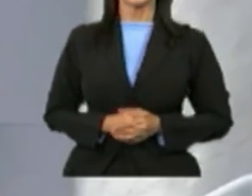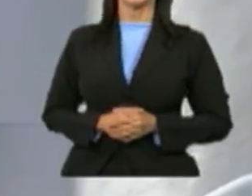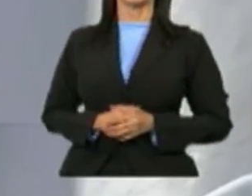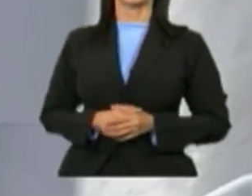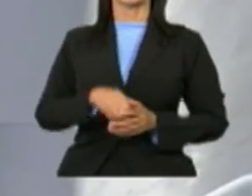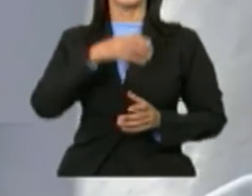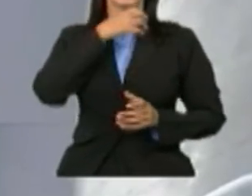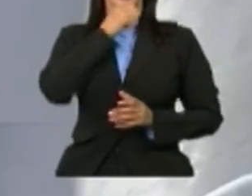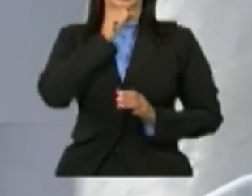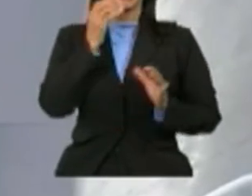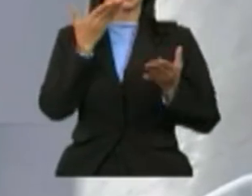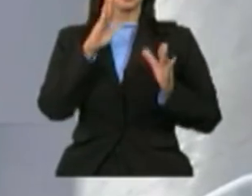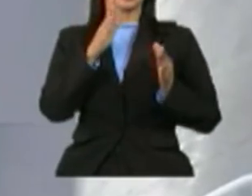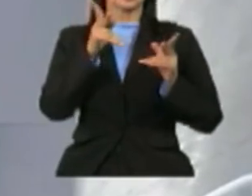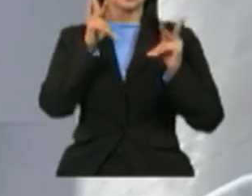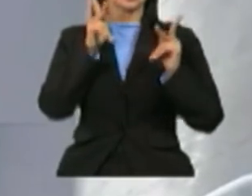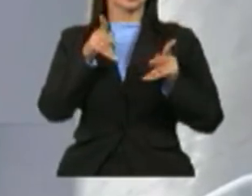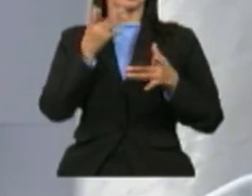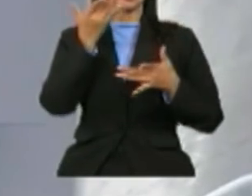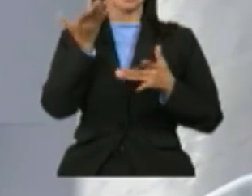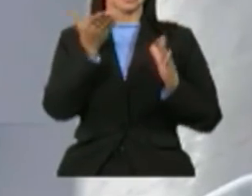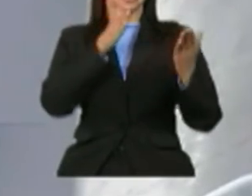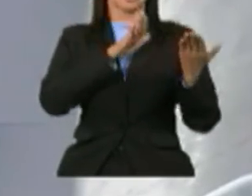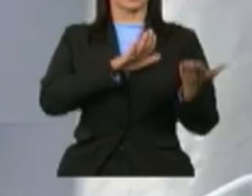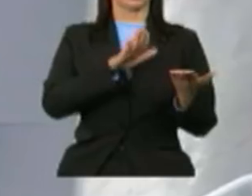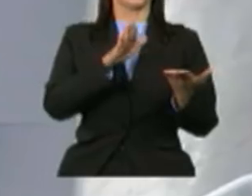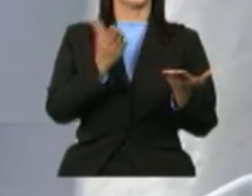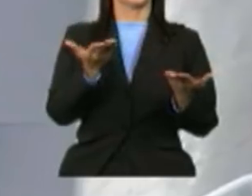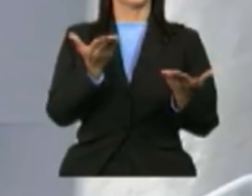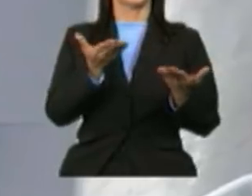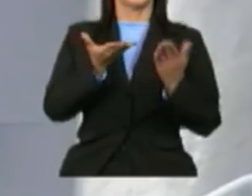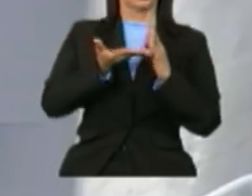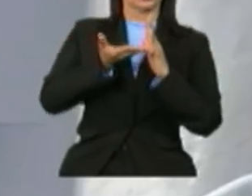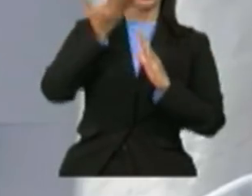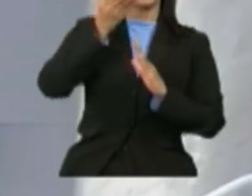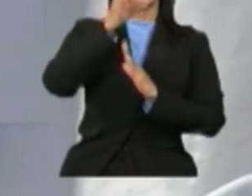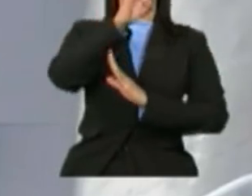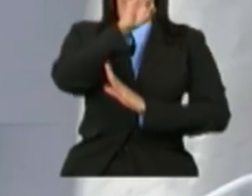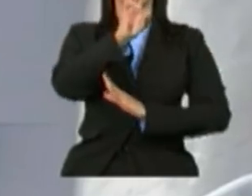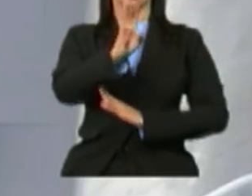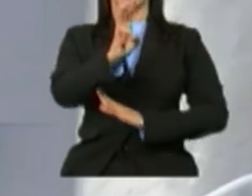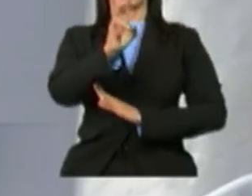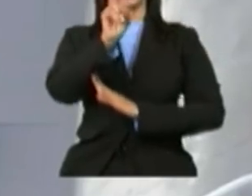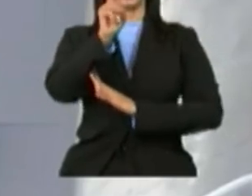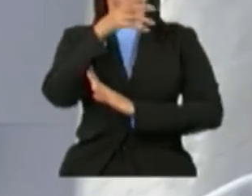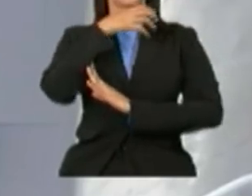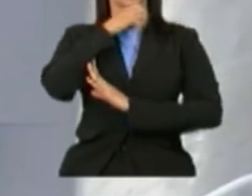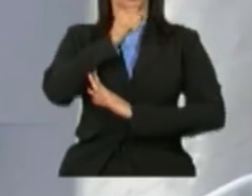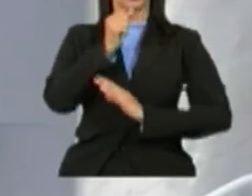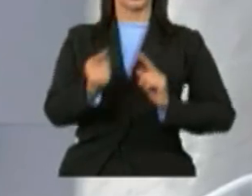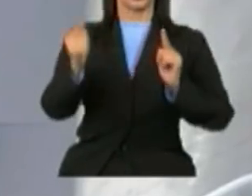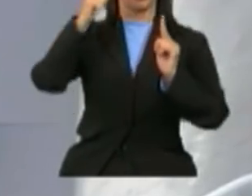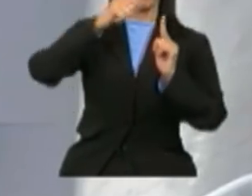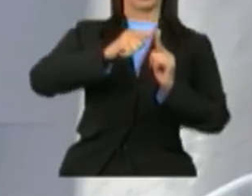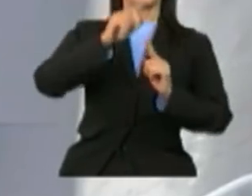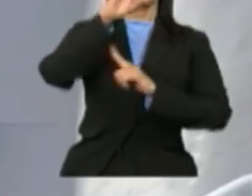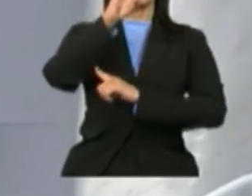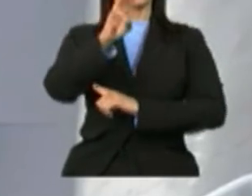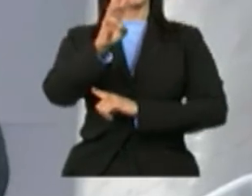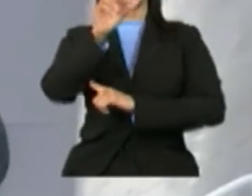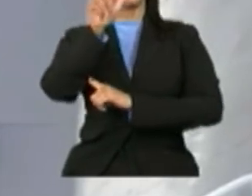La edad media de los fallecimientos subió de 62 a 63